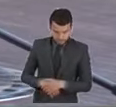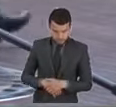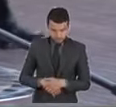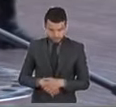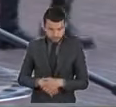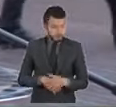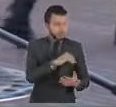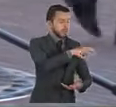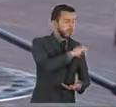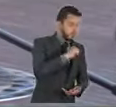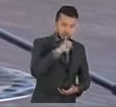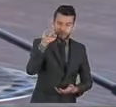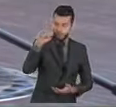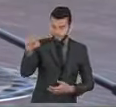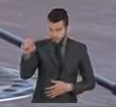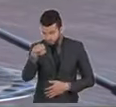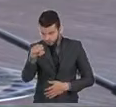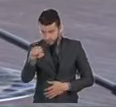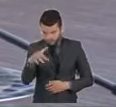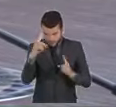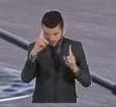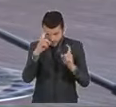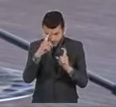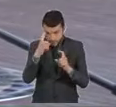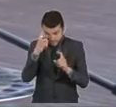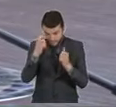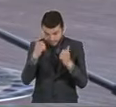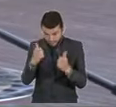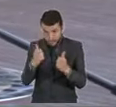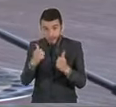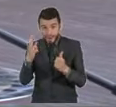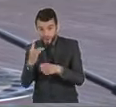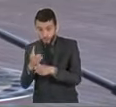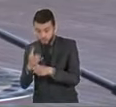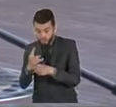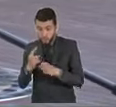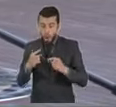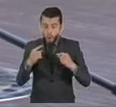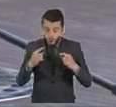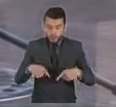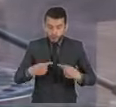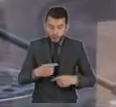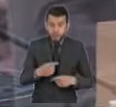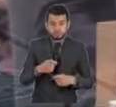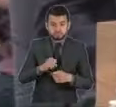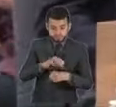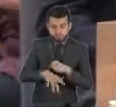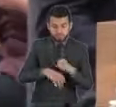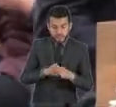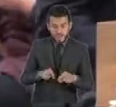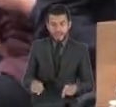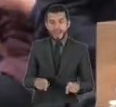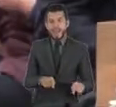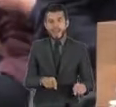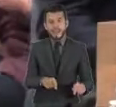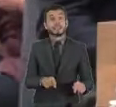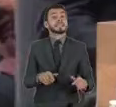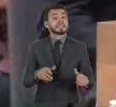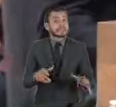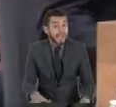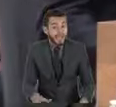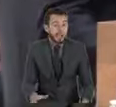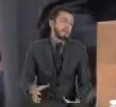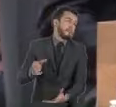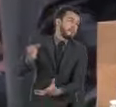cuando generamos. Si hacemos esa tarea bien, que es la más fácil, porque la más difícil les toca a los recicladores, la